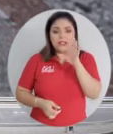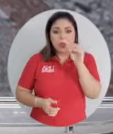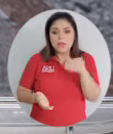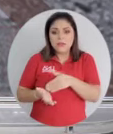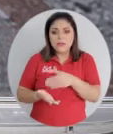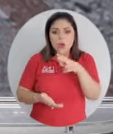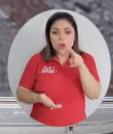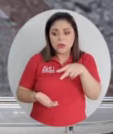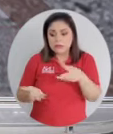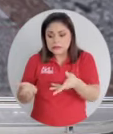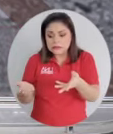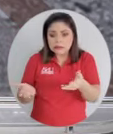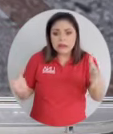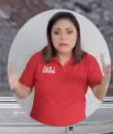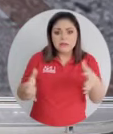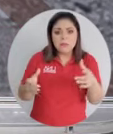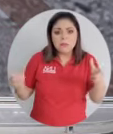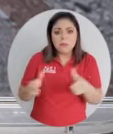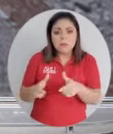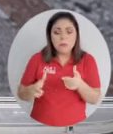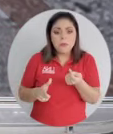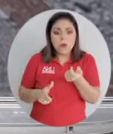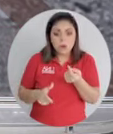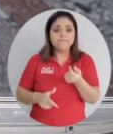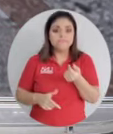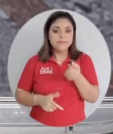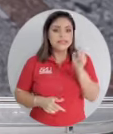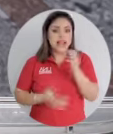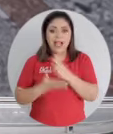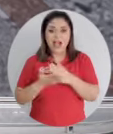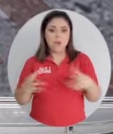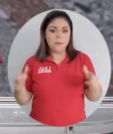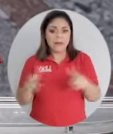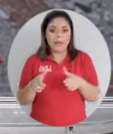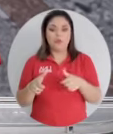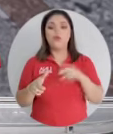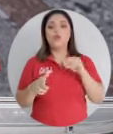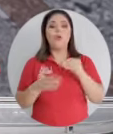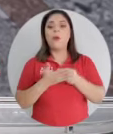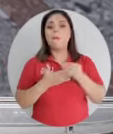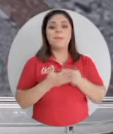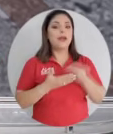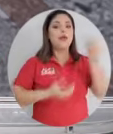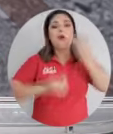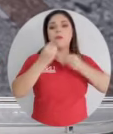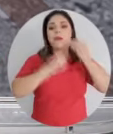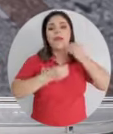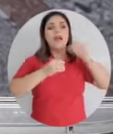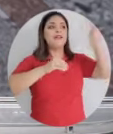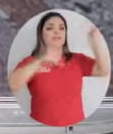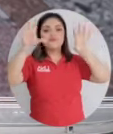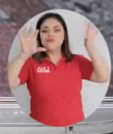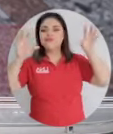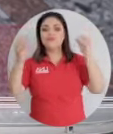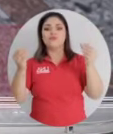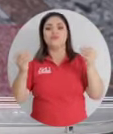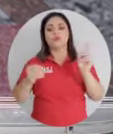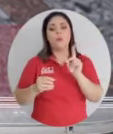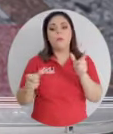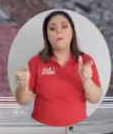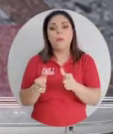¿dónde van los ¿En 50,000 qué? colones? ¿En qué? ¿Verdad? Y eso sí, como le digo, en algo pequeñito. No fue que fui a comprar el famoso diario